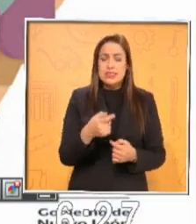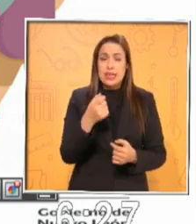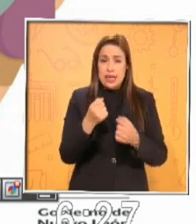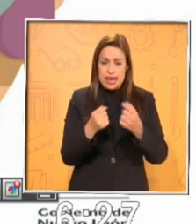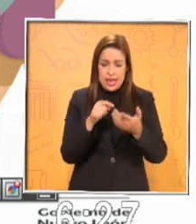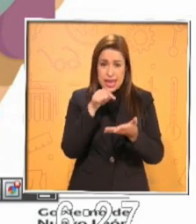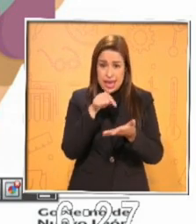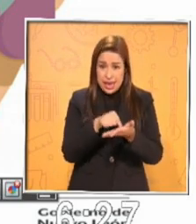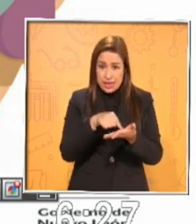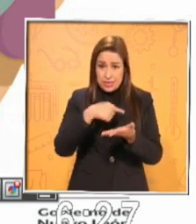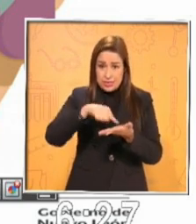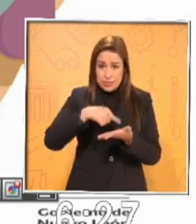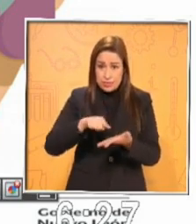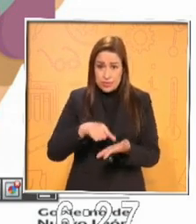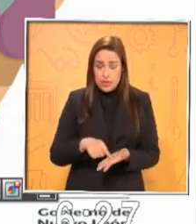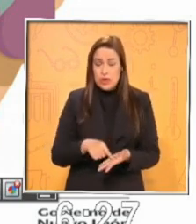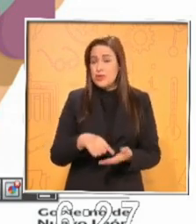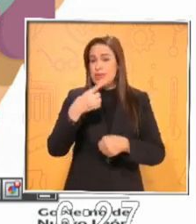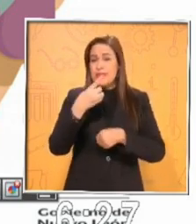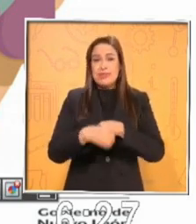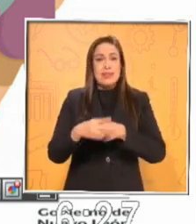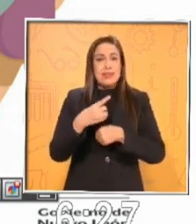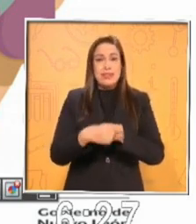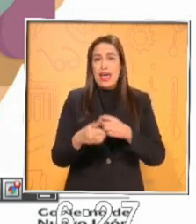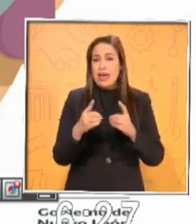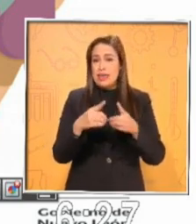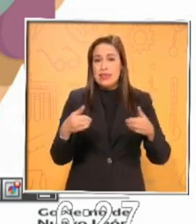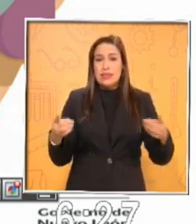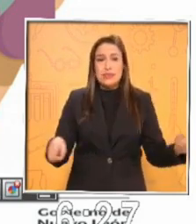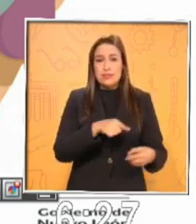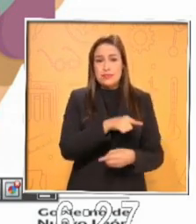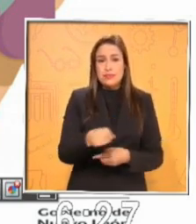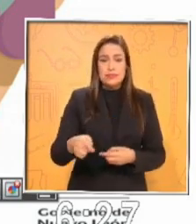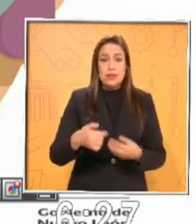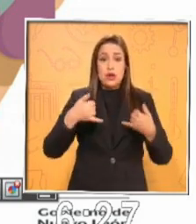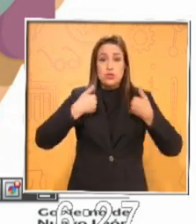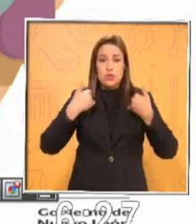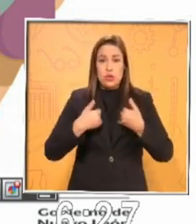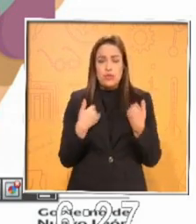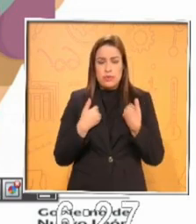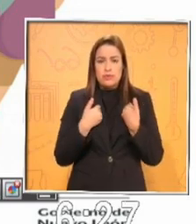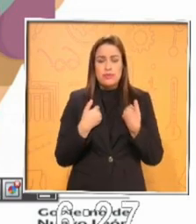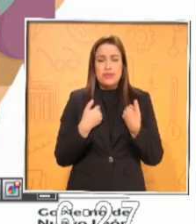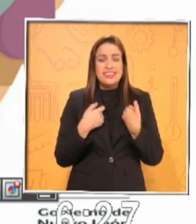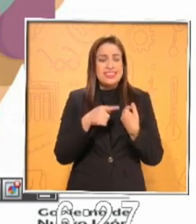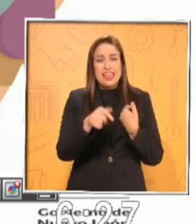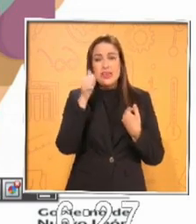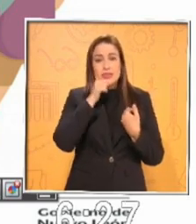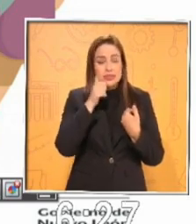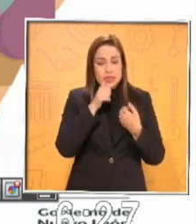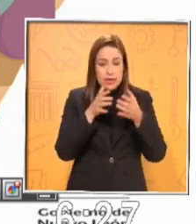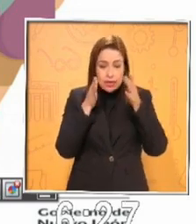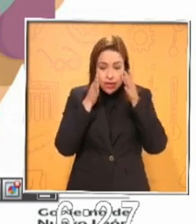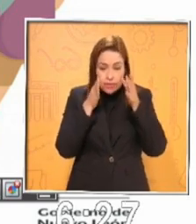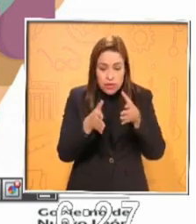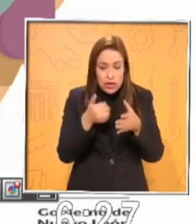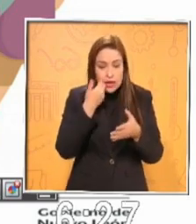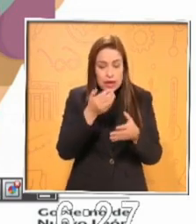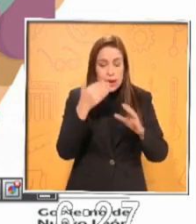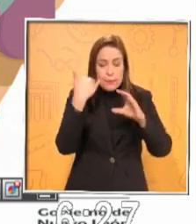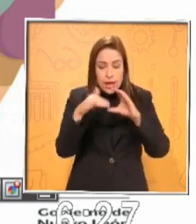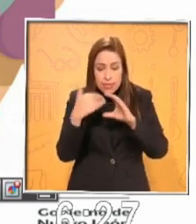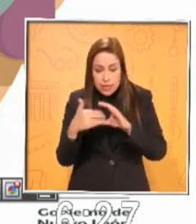celulares, dañan el desarrollo de los muchachos. Estarían inclinados a mandar mensajes todo el tiempo a costa de